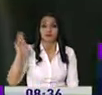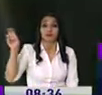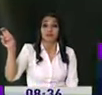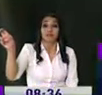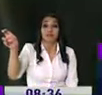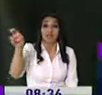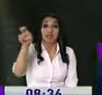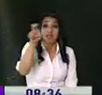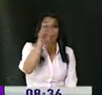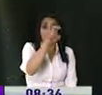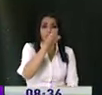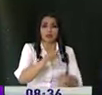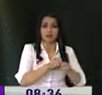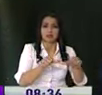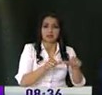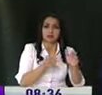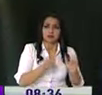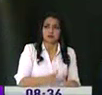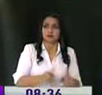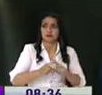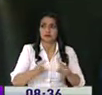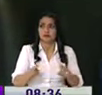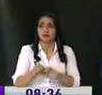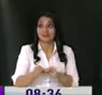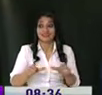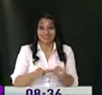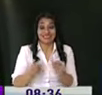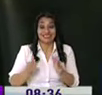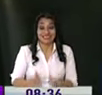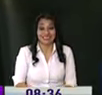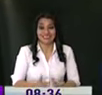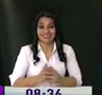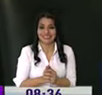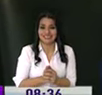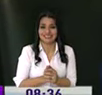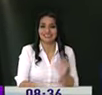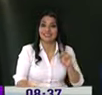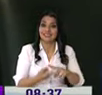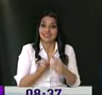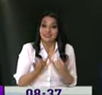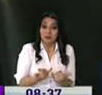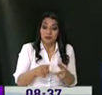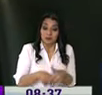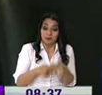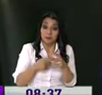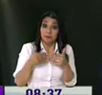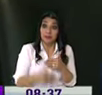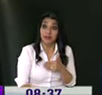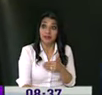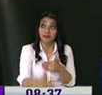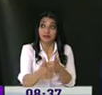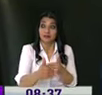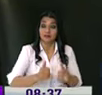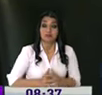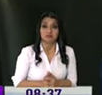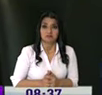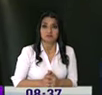algunas administraciones. Creo que no es desconocido que en su momento, al inicio principalmente, pues fue el